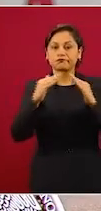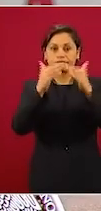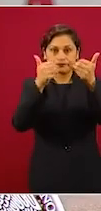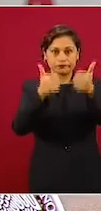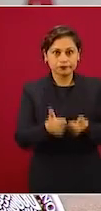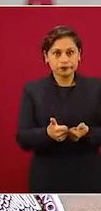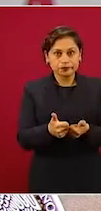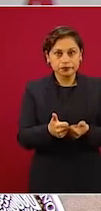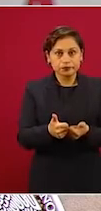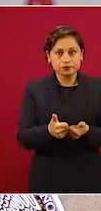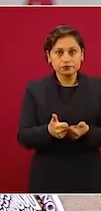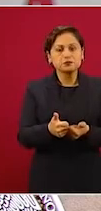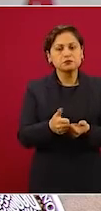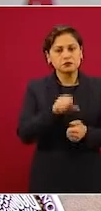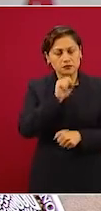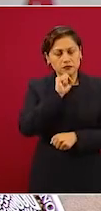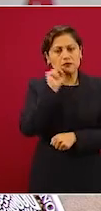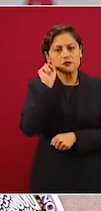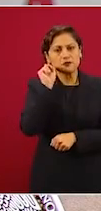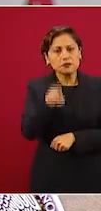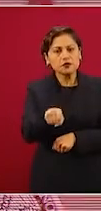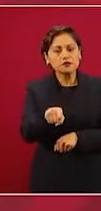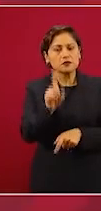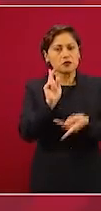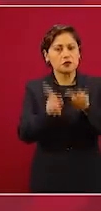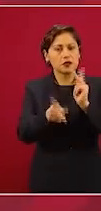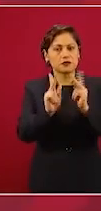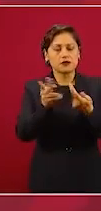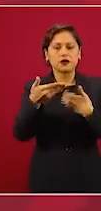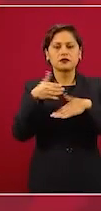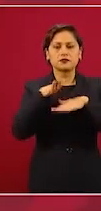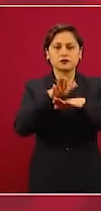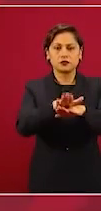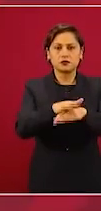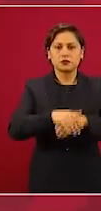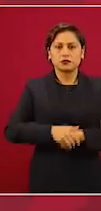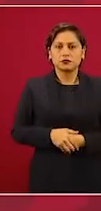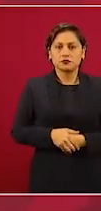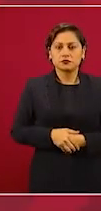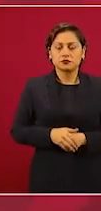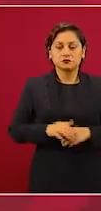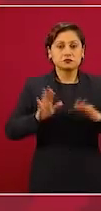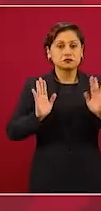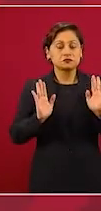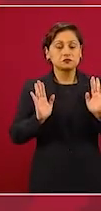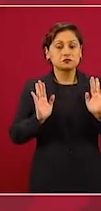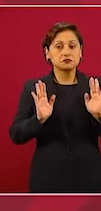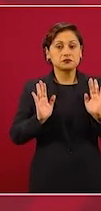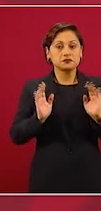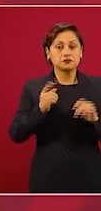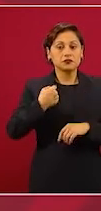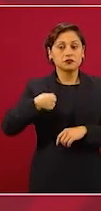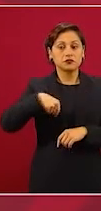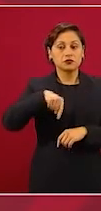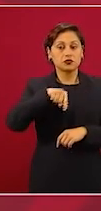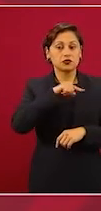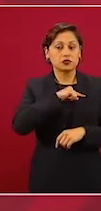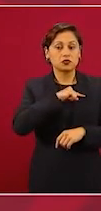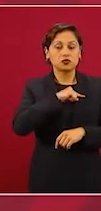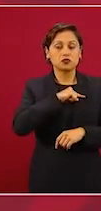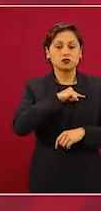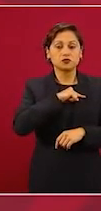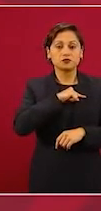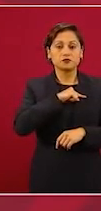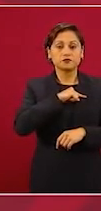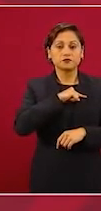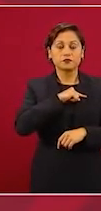nadie habla de que sí nosotros podemos estar este